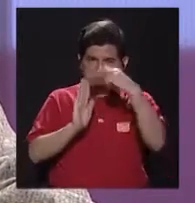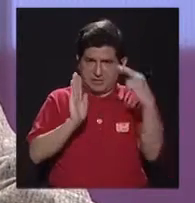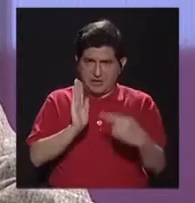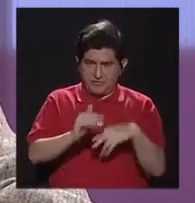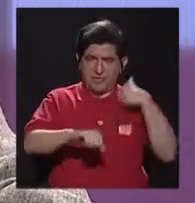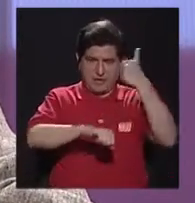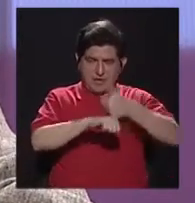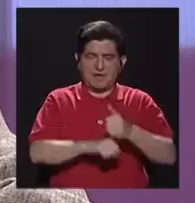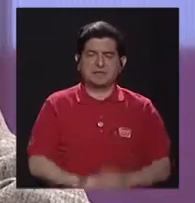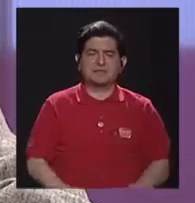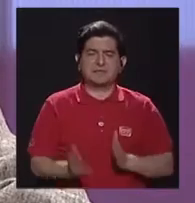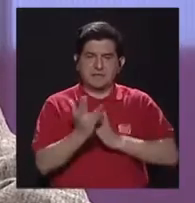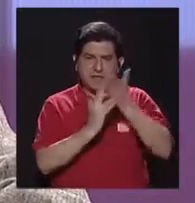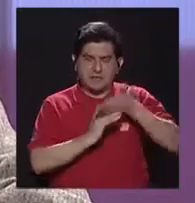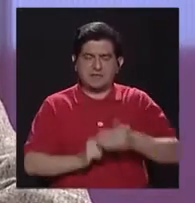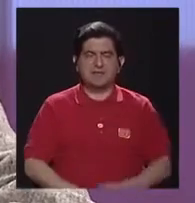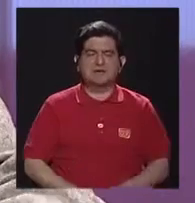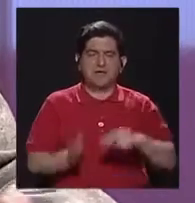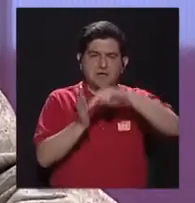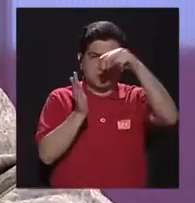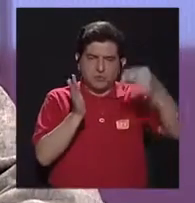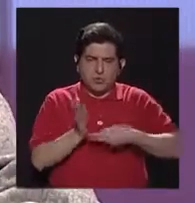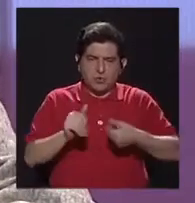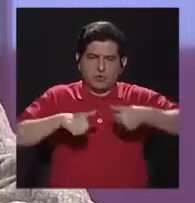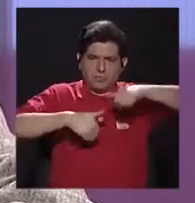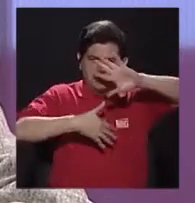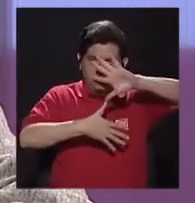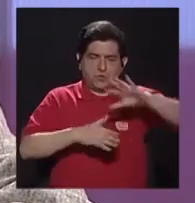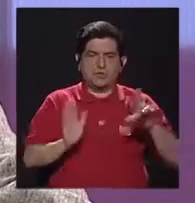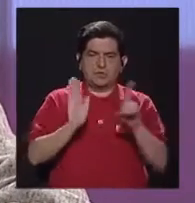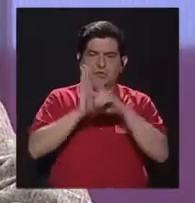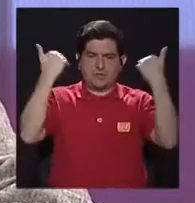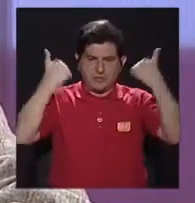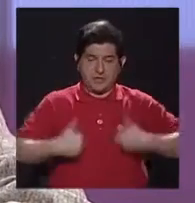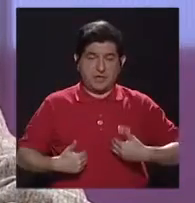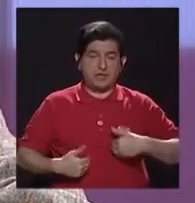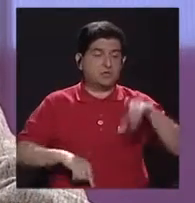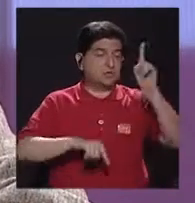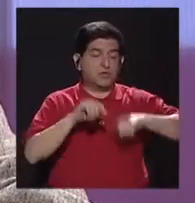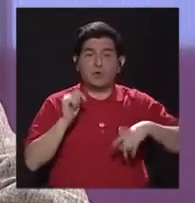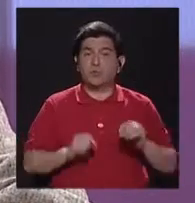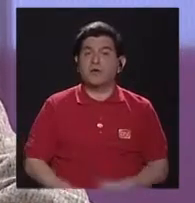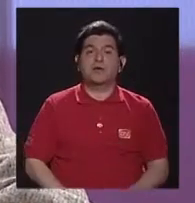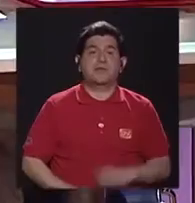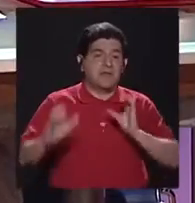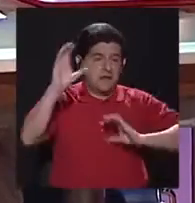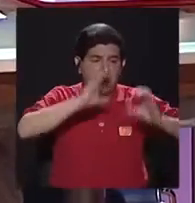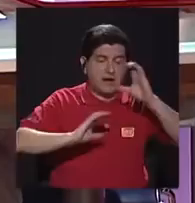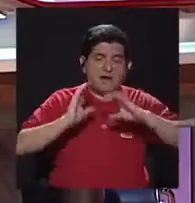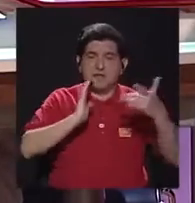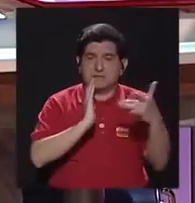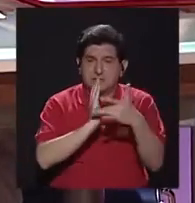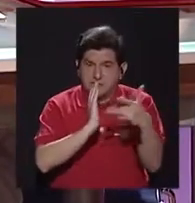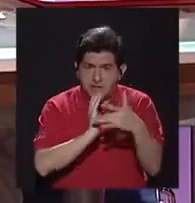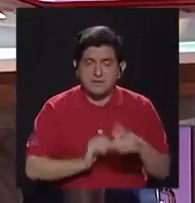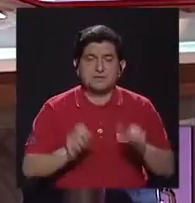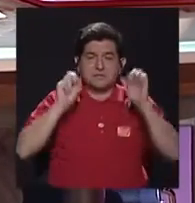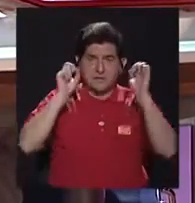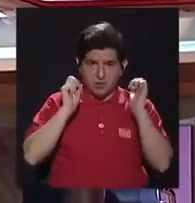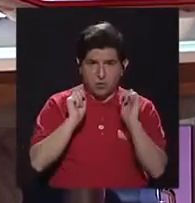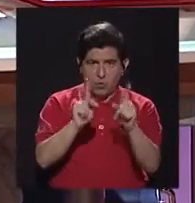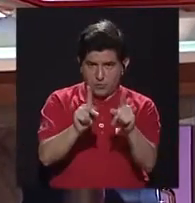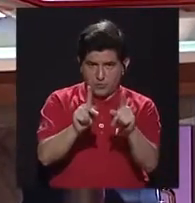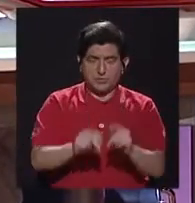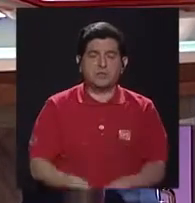Convención Interamericana de Derechos Humanos. Y ellos no pueden recurrir a un medio científico, a una posibilidad que brinda la